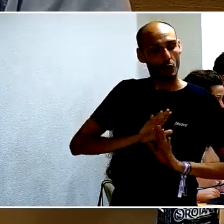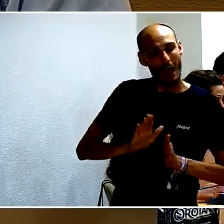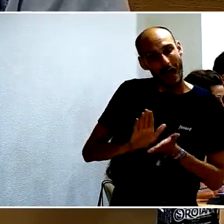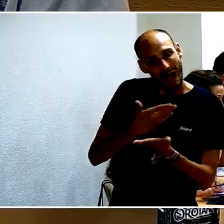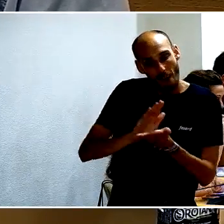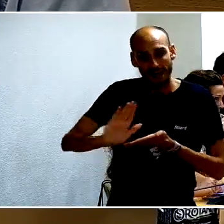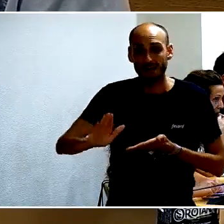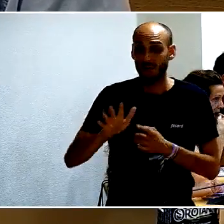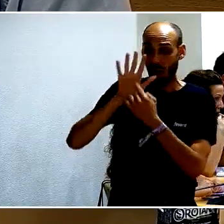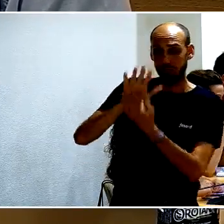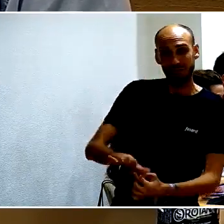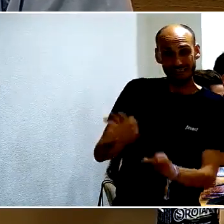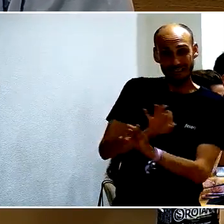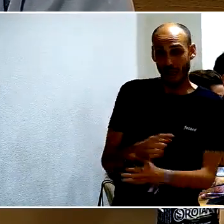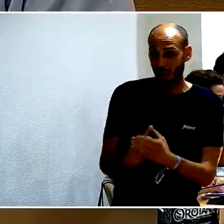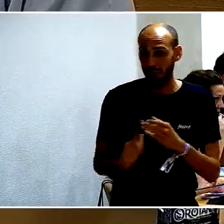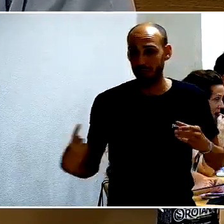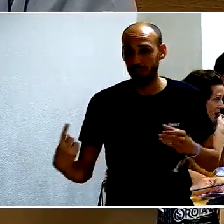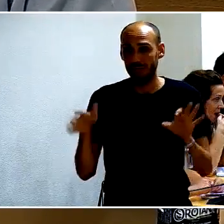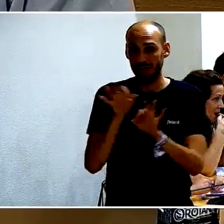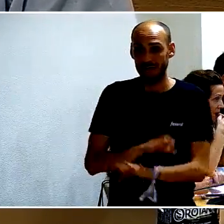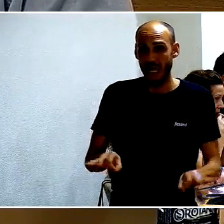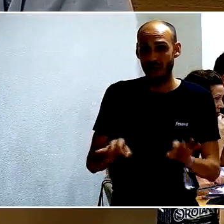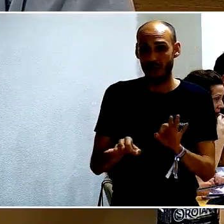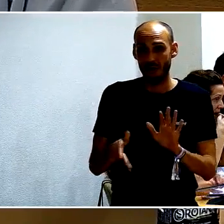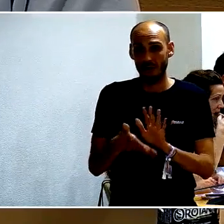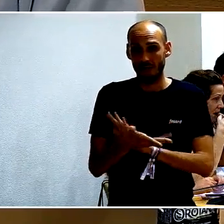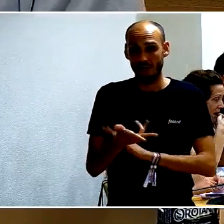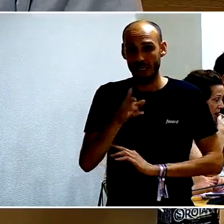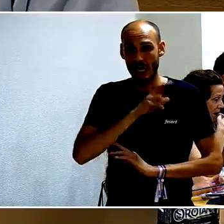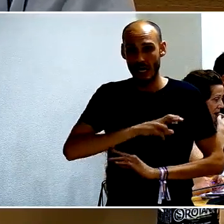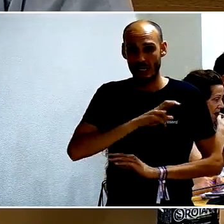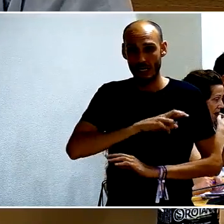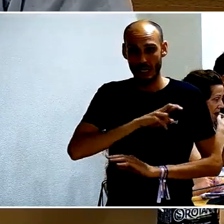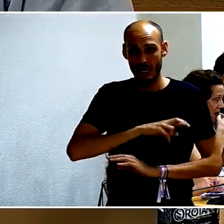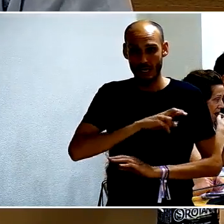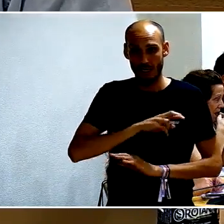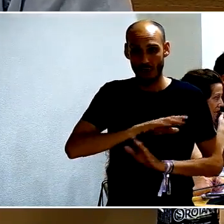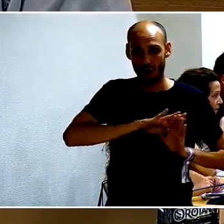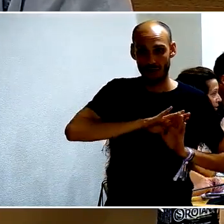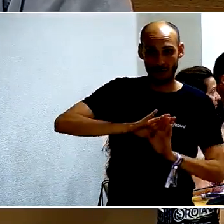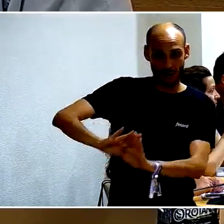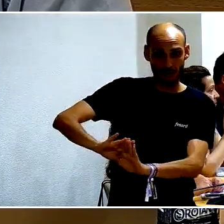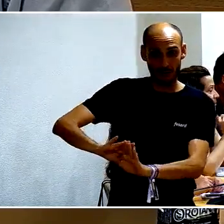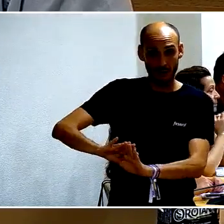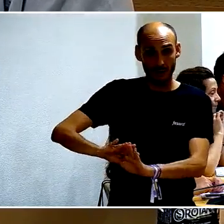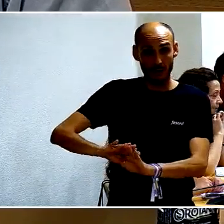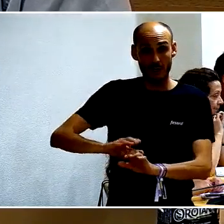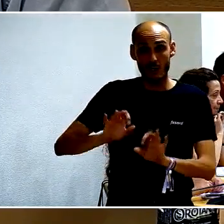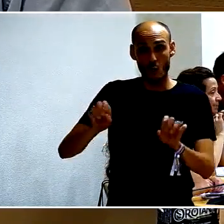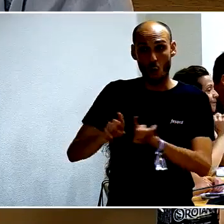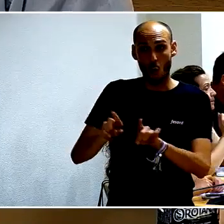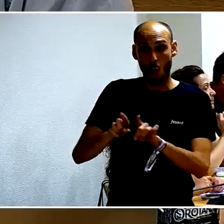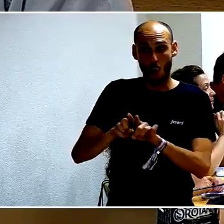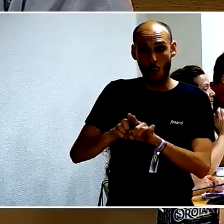Simplemente preserva de las religiones que, como la cristiana y como otras, consideran a la homosexualidad, a pesar